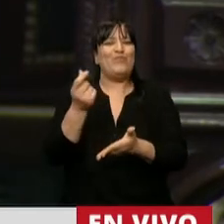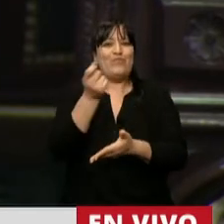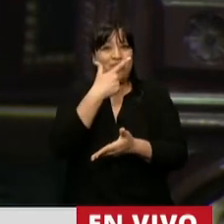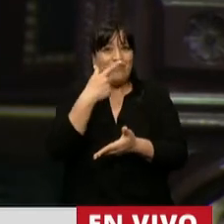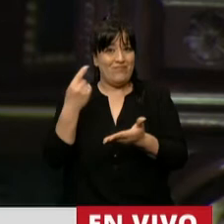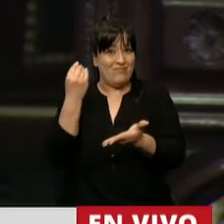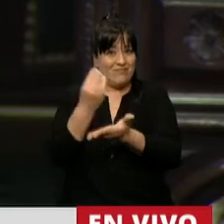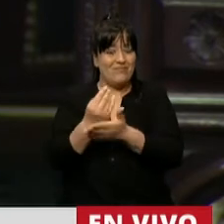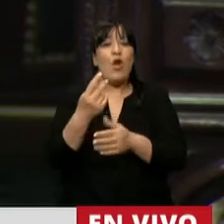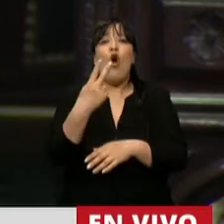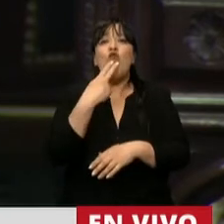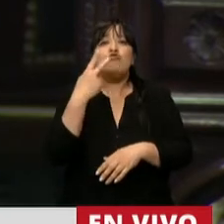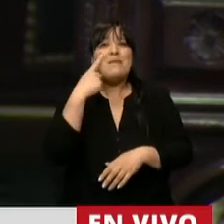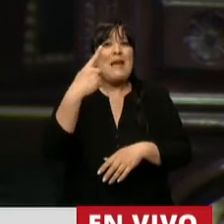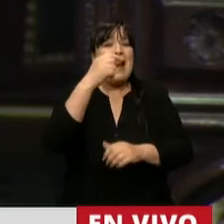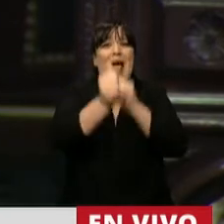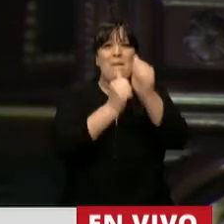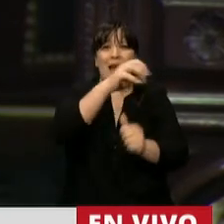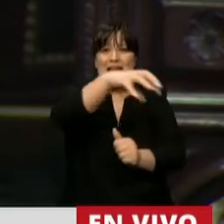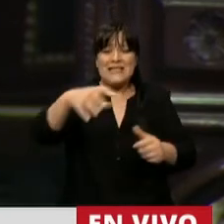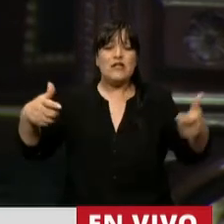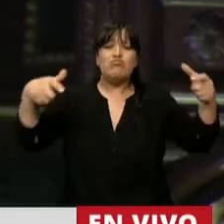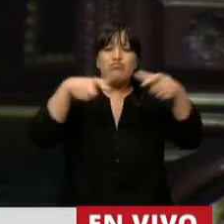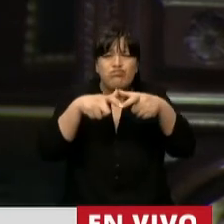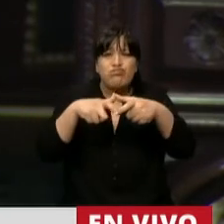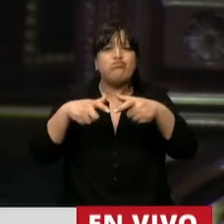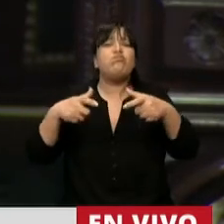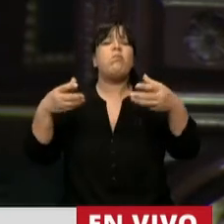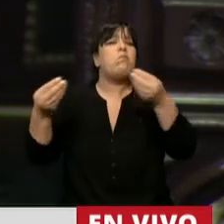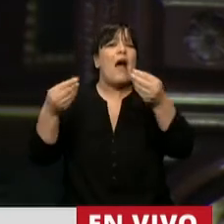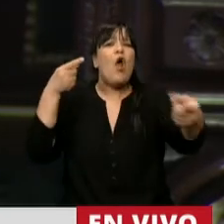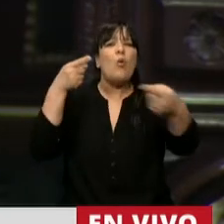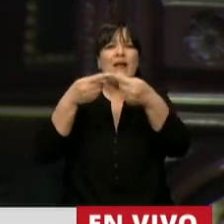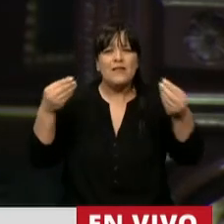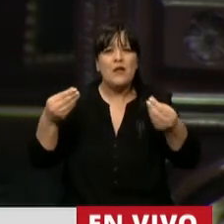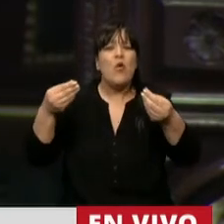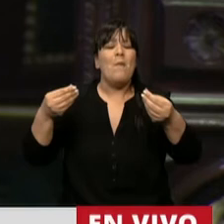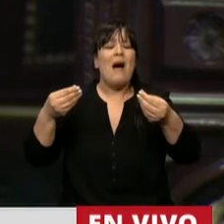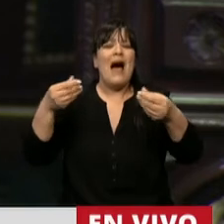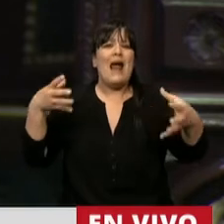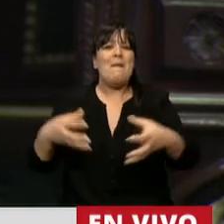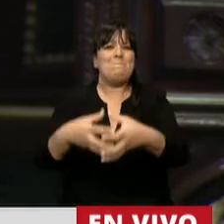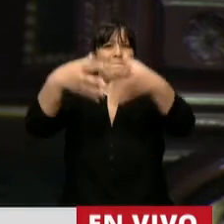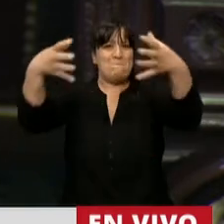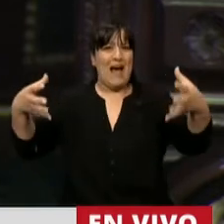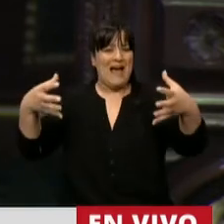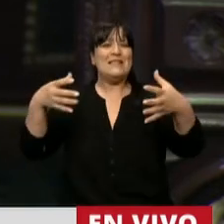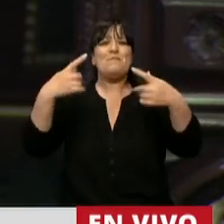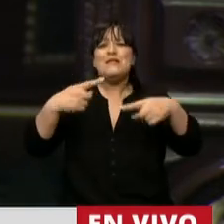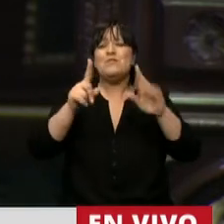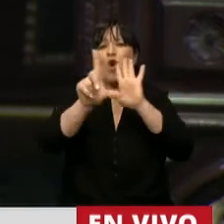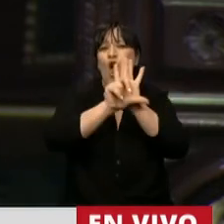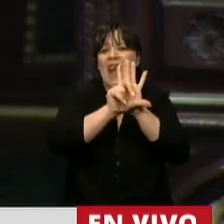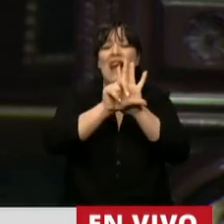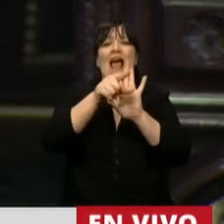reunimos con más de 11.000 empresas justamente para ampliar el alcance que había tenido la ley de